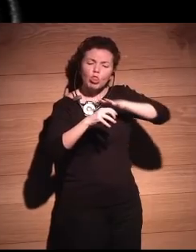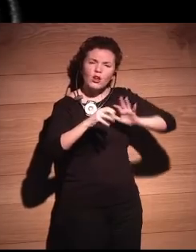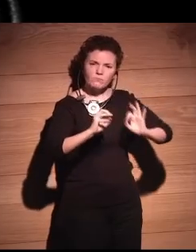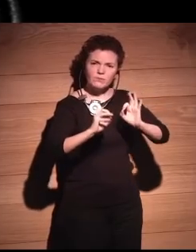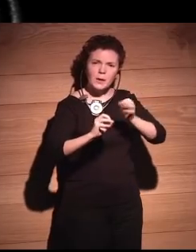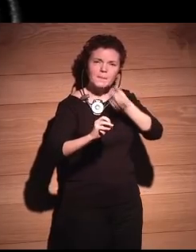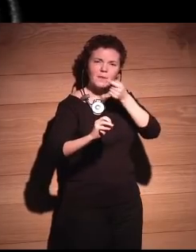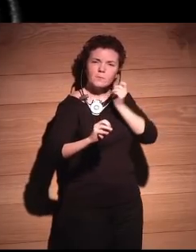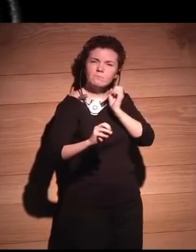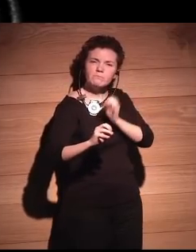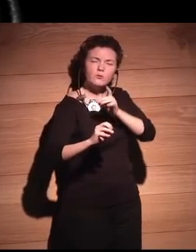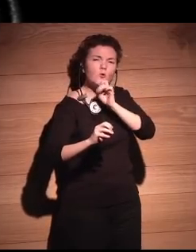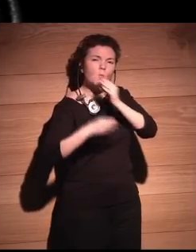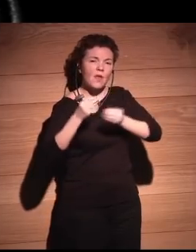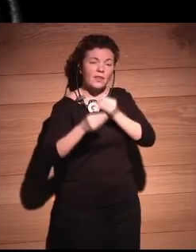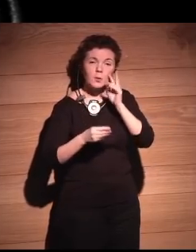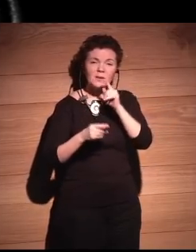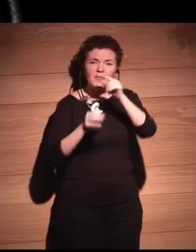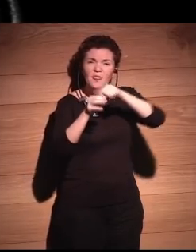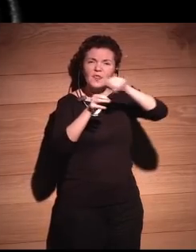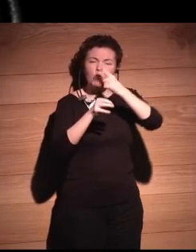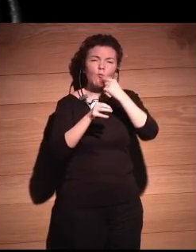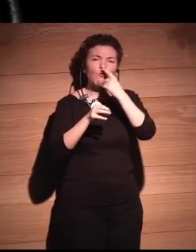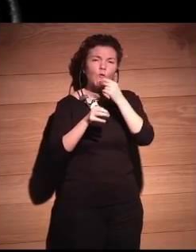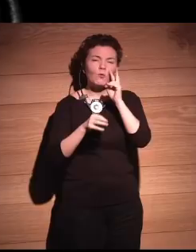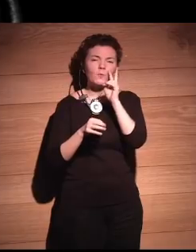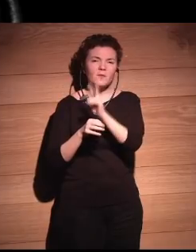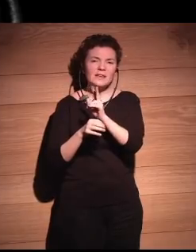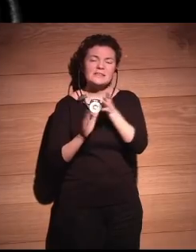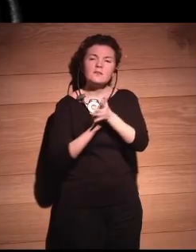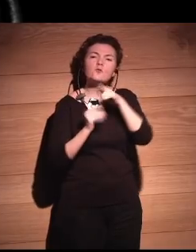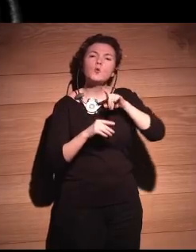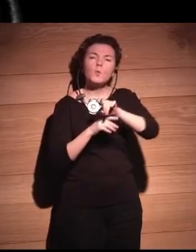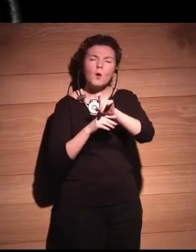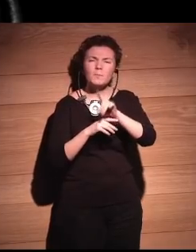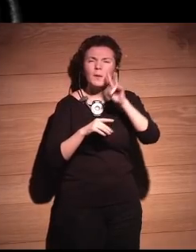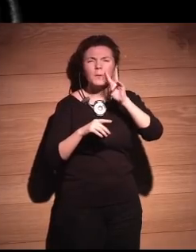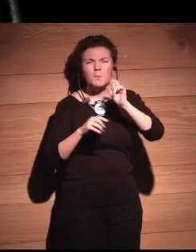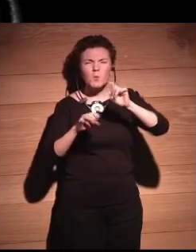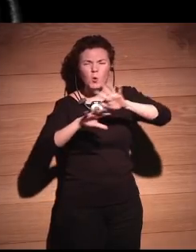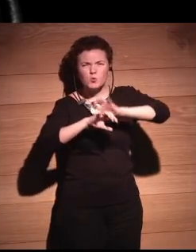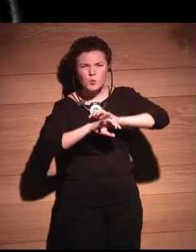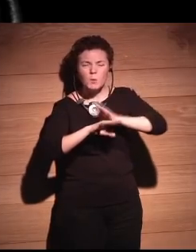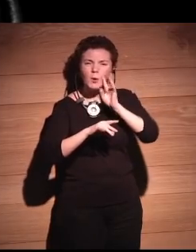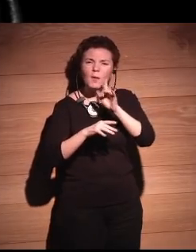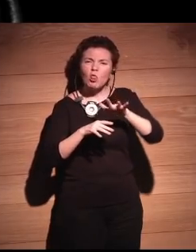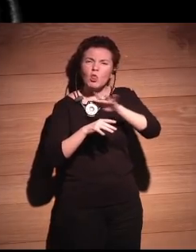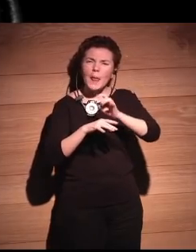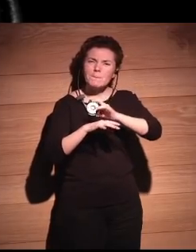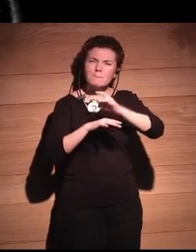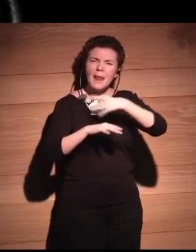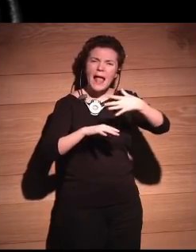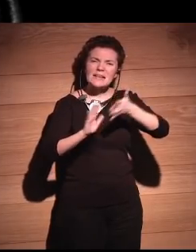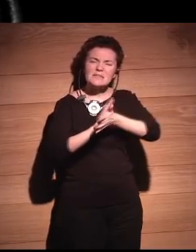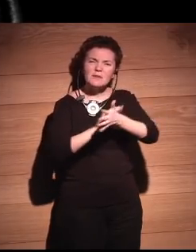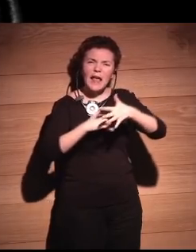Aquí vemos este círculo rojo que tiene un tumor. No se ve bien, pero vemos esa área blanca que es un